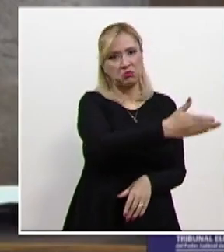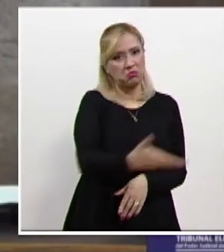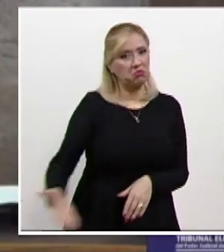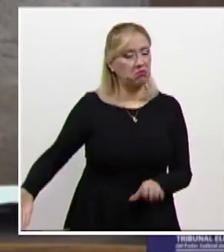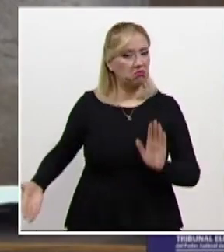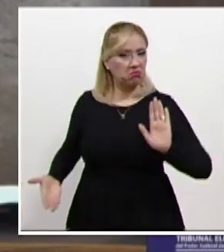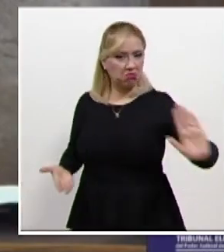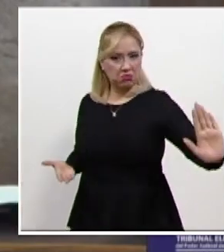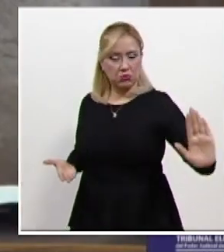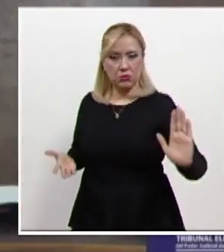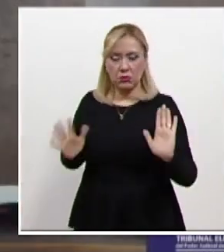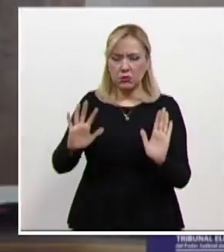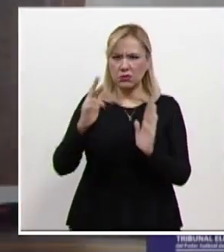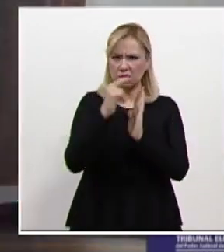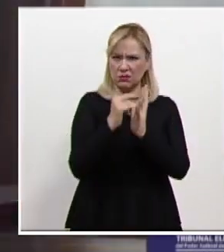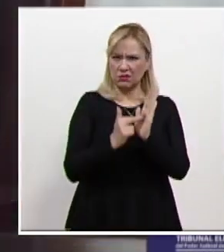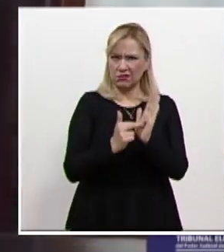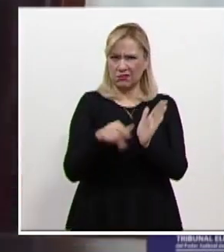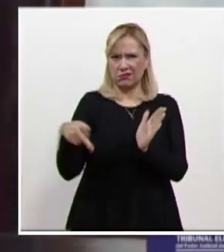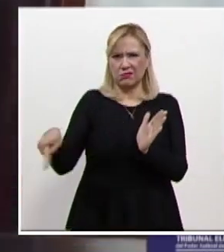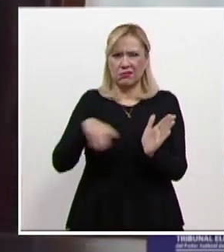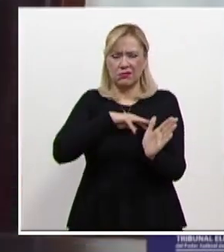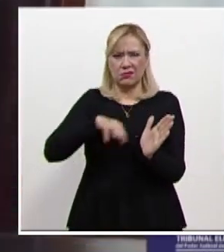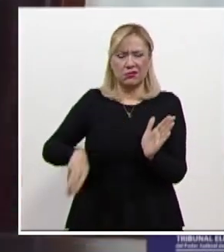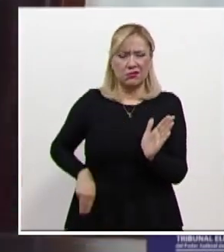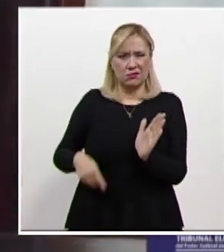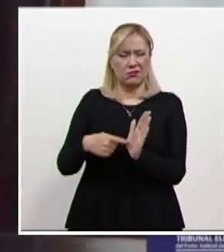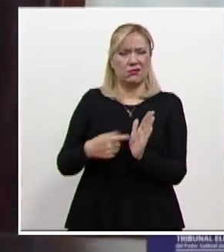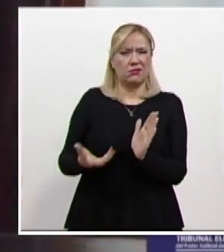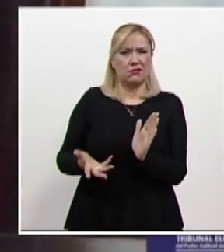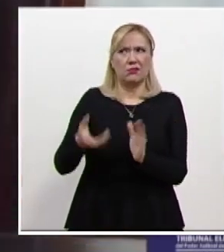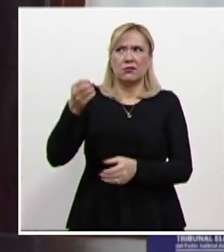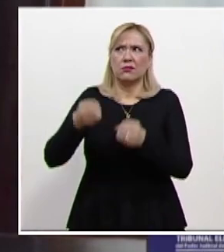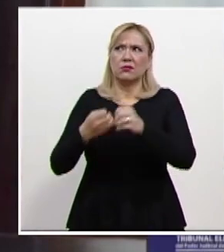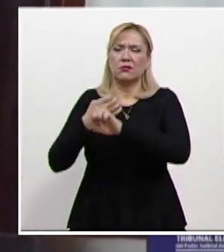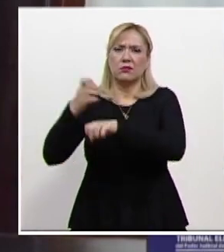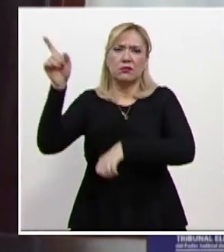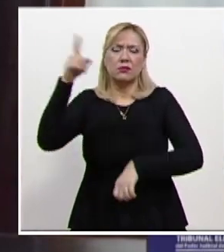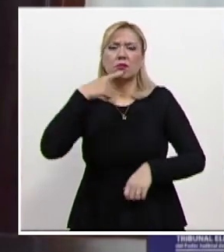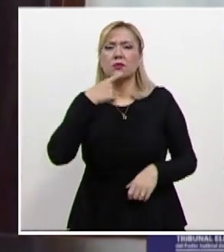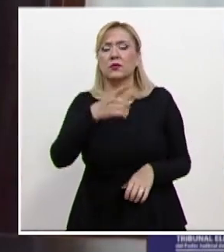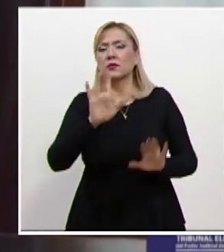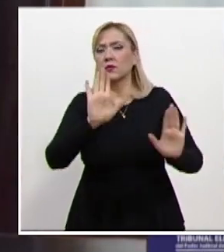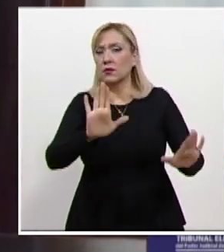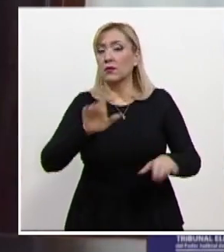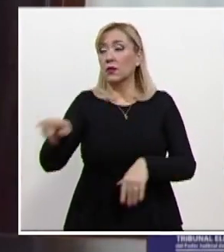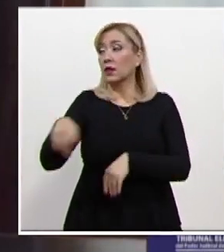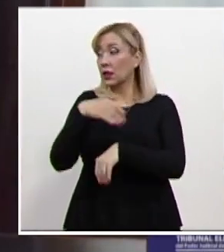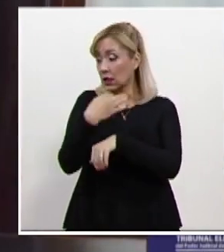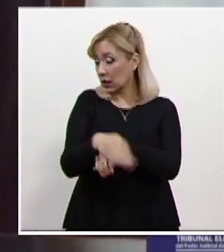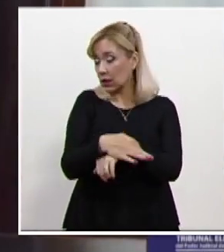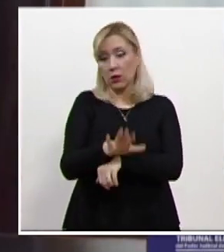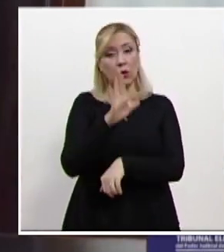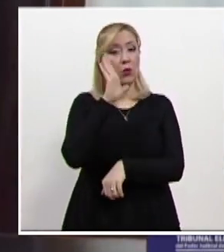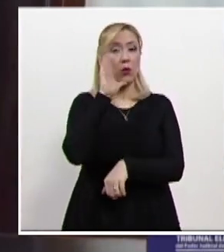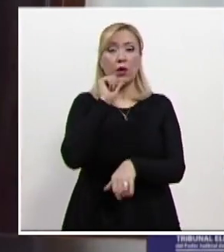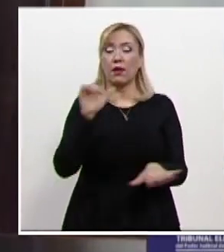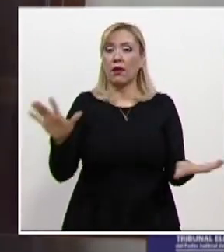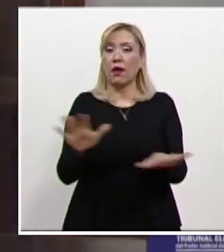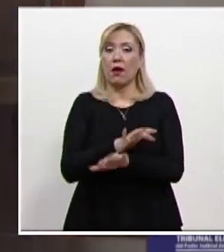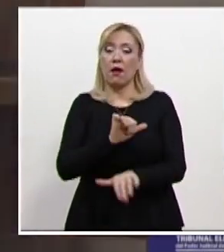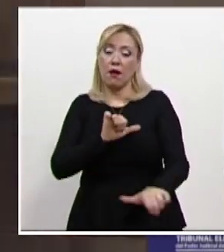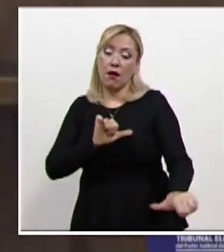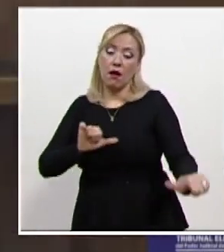establece el Código Municipal. Al revocar la resolución del tribunal local, señaló que si bien el suplente no puede reemplazar al regidor de